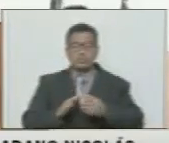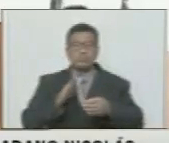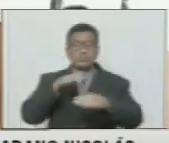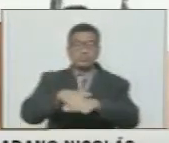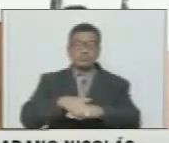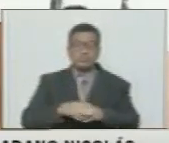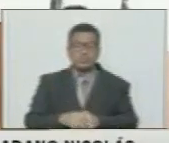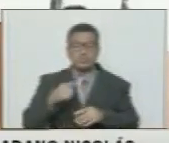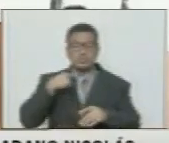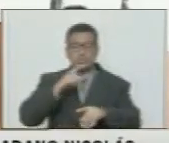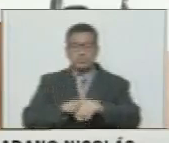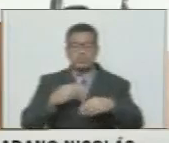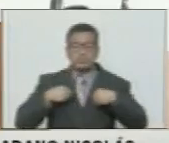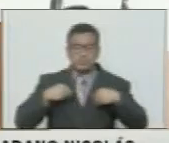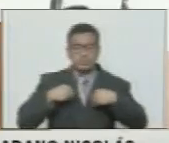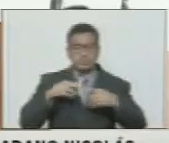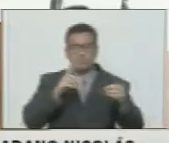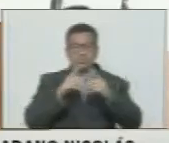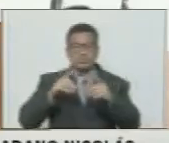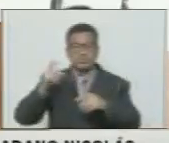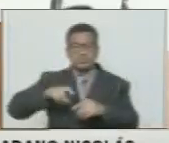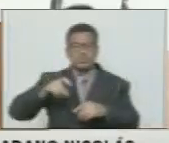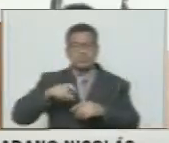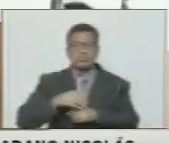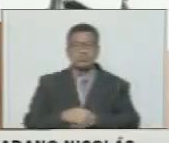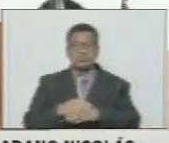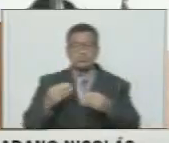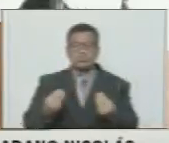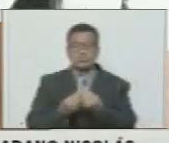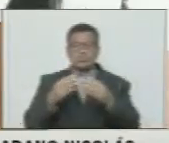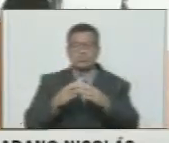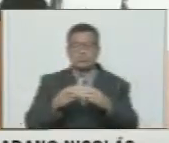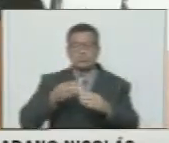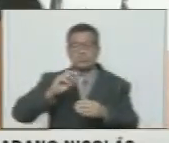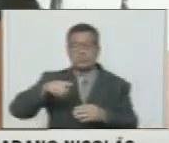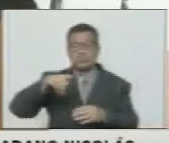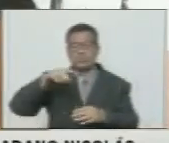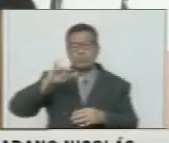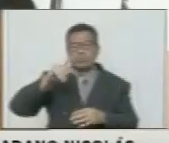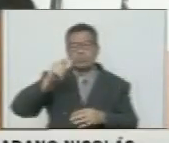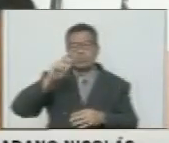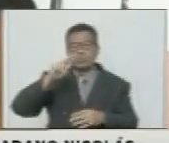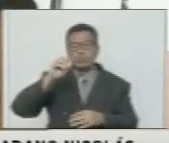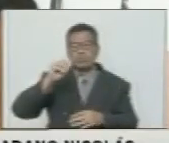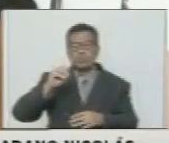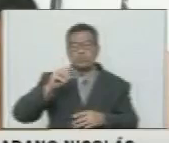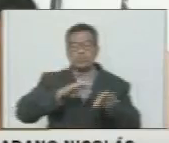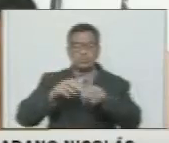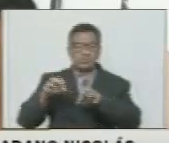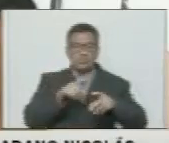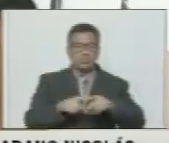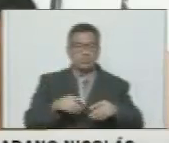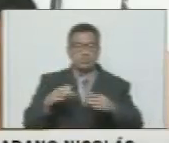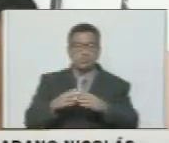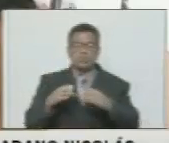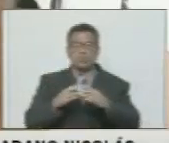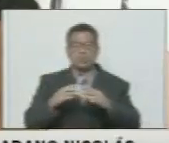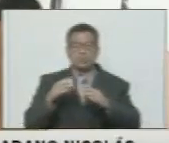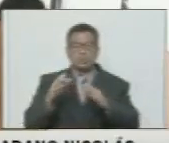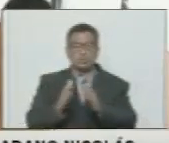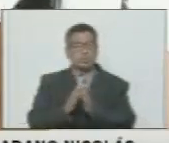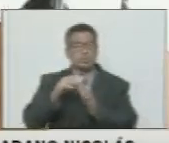hoy también van camino a los altares, le tocará vivir un diálogo necesario con su eminencia Pietro Parolin, secretario de